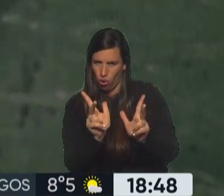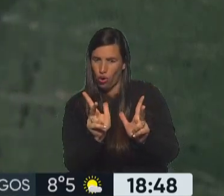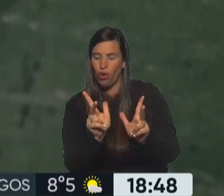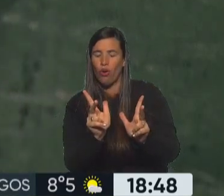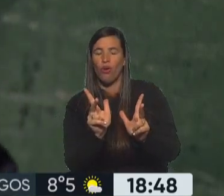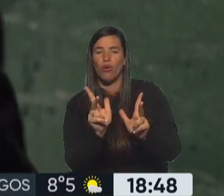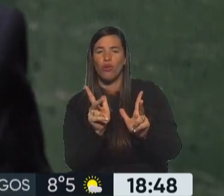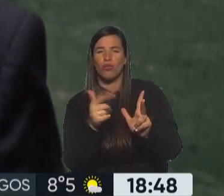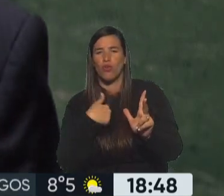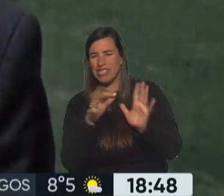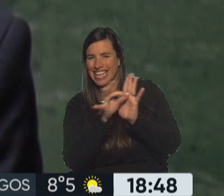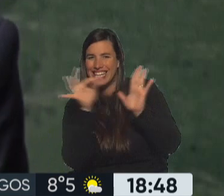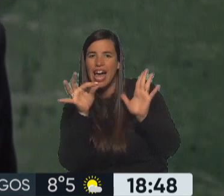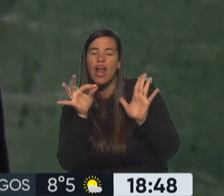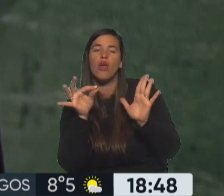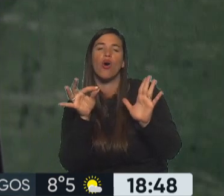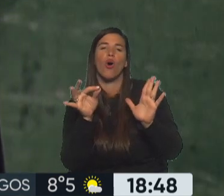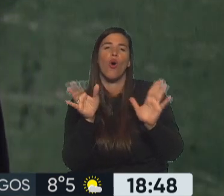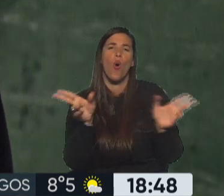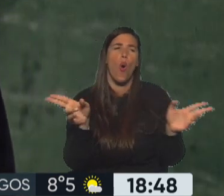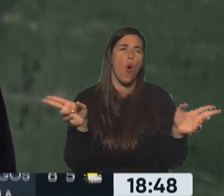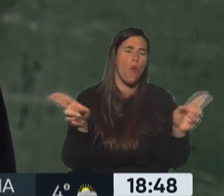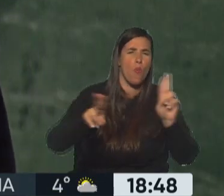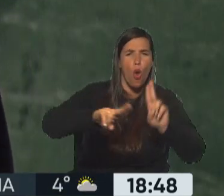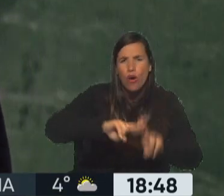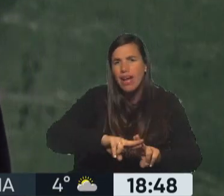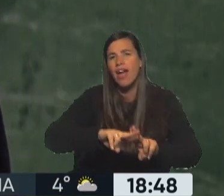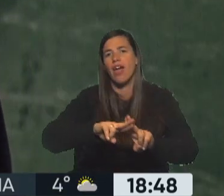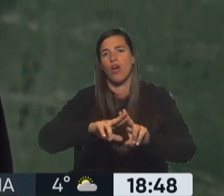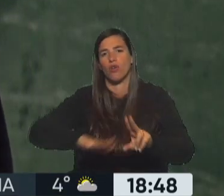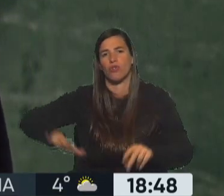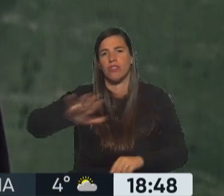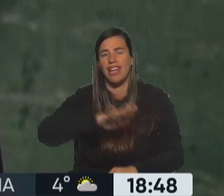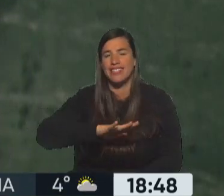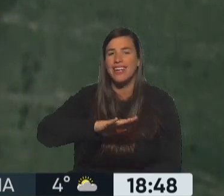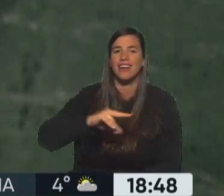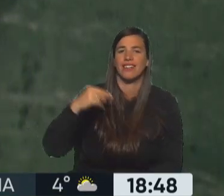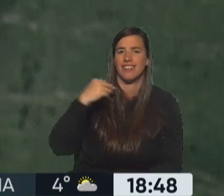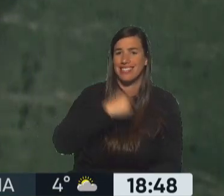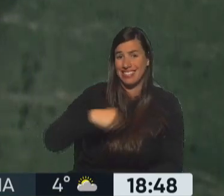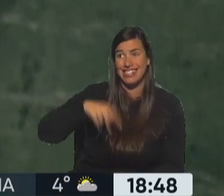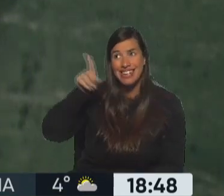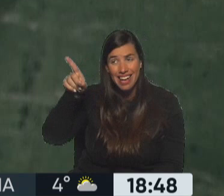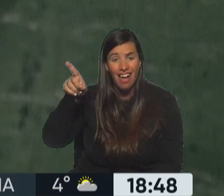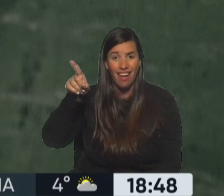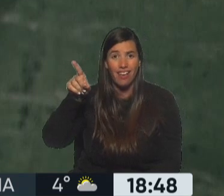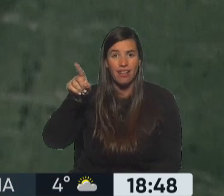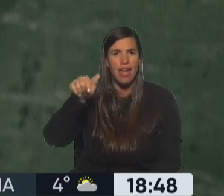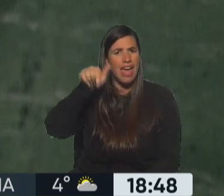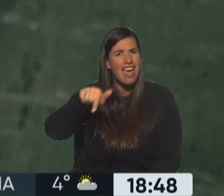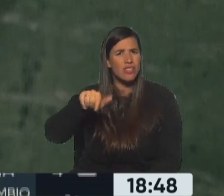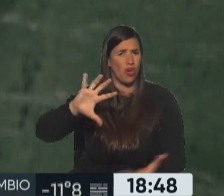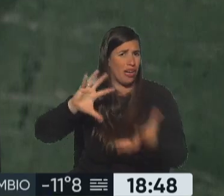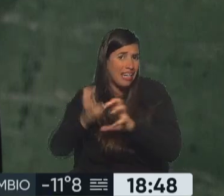permítanme señalar los bloqueos de Azerbaiyán en el corredor de Lachin, que vienen provocando una crisis humanitaria que